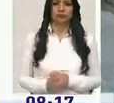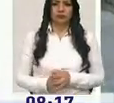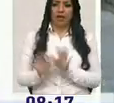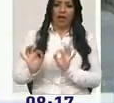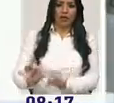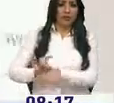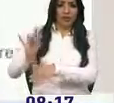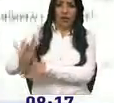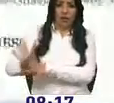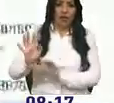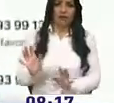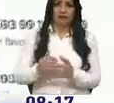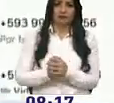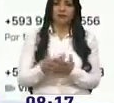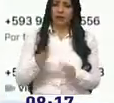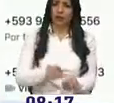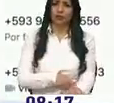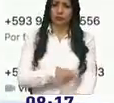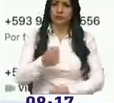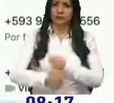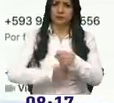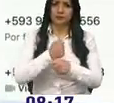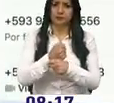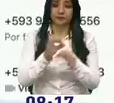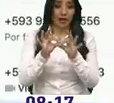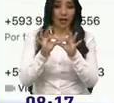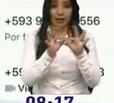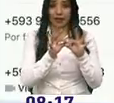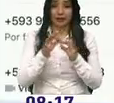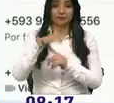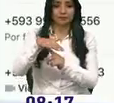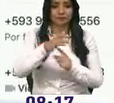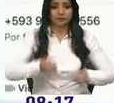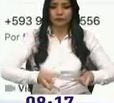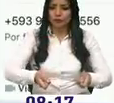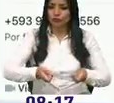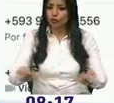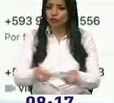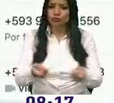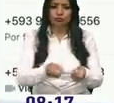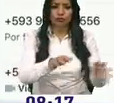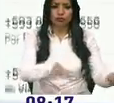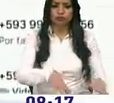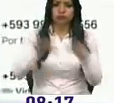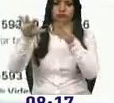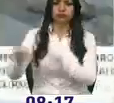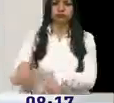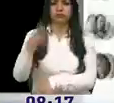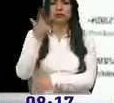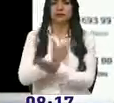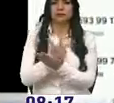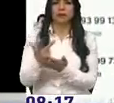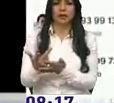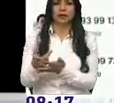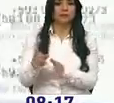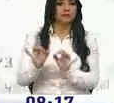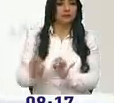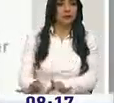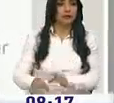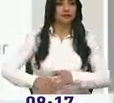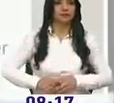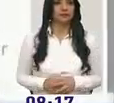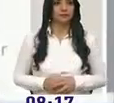costumbre de hace muchos años. Arreglan y los escombros que recojan otros, 3 semanas, increíble. Vean,